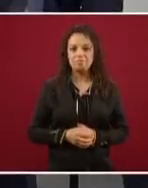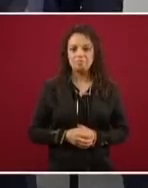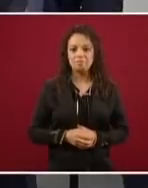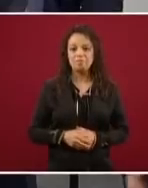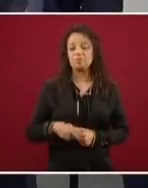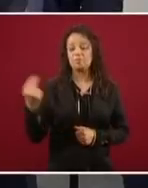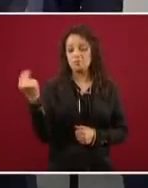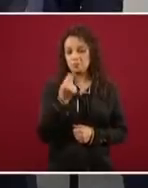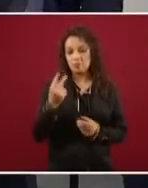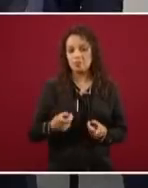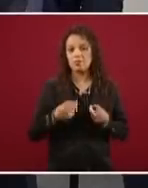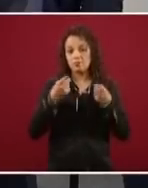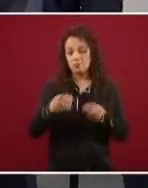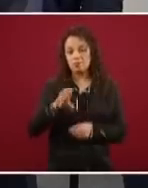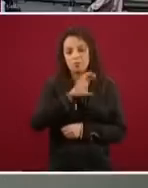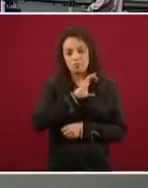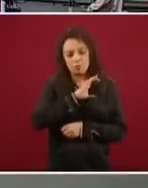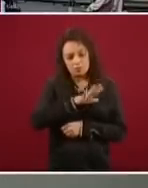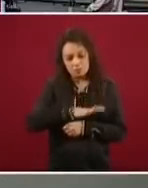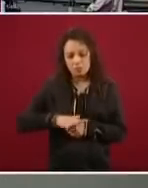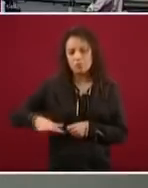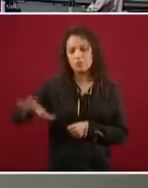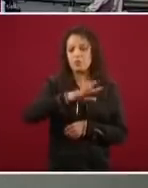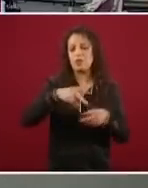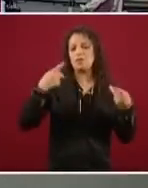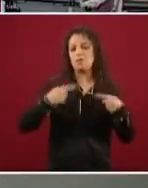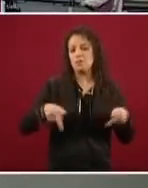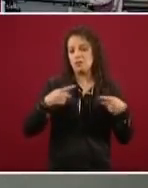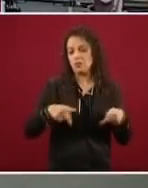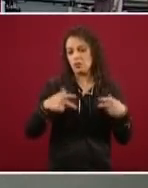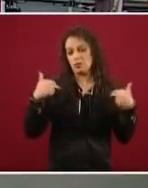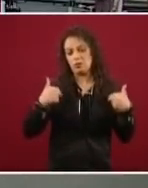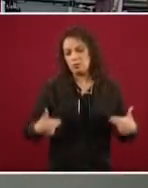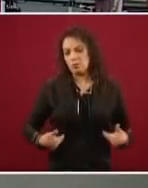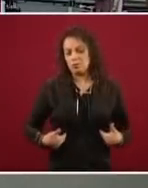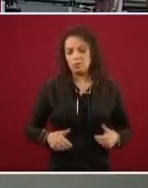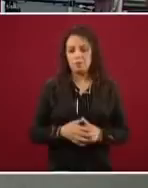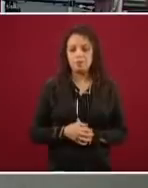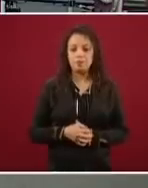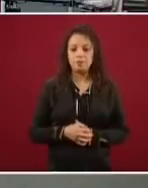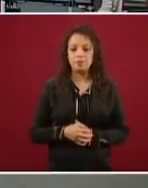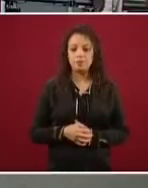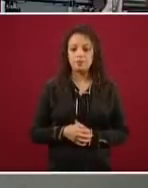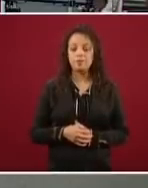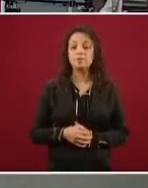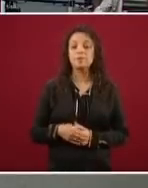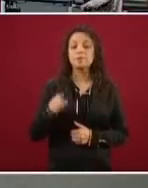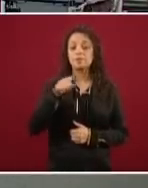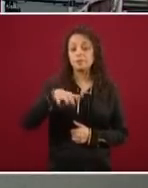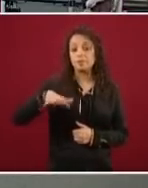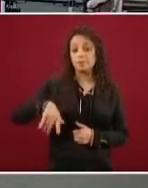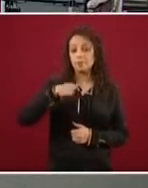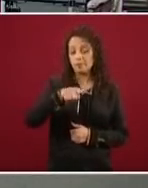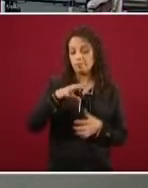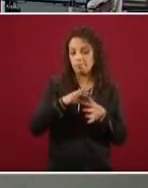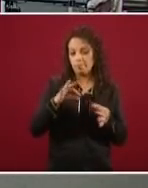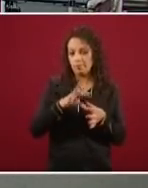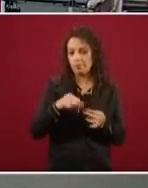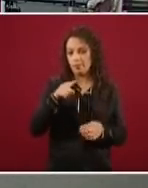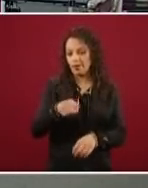prójimo presidente justamente ahorita en una última acotación de lo que usted comenta de ahora que menciona madero